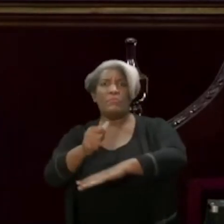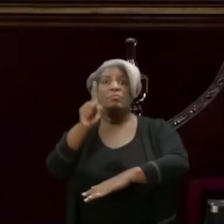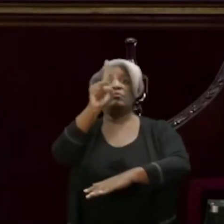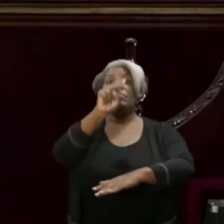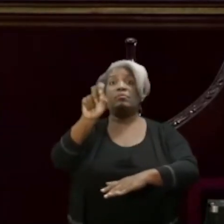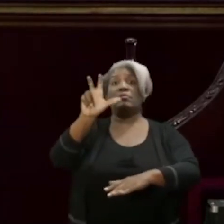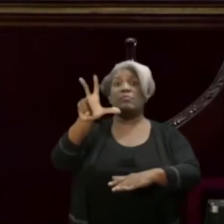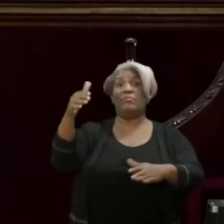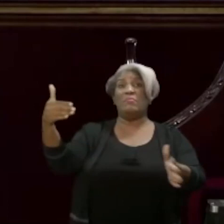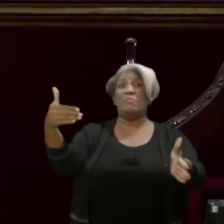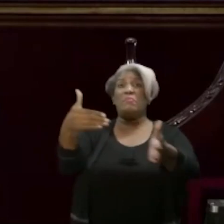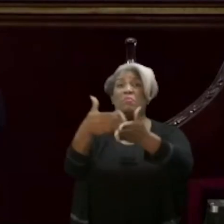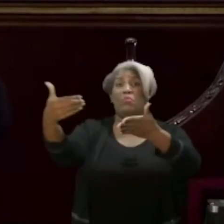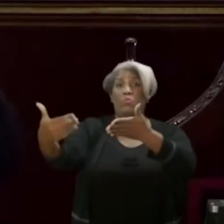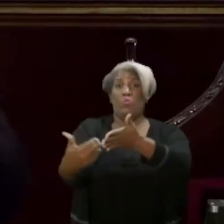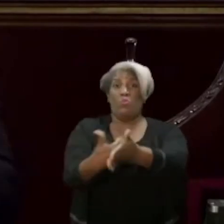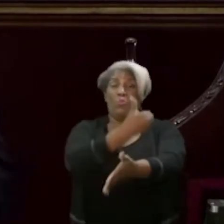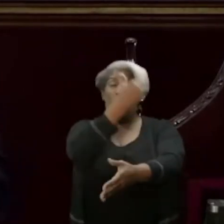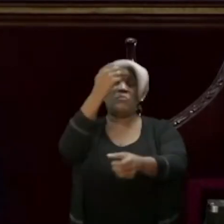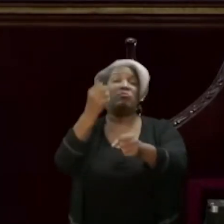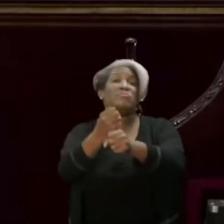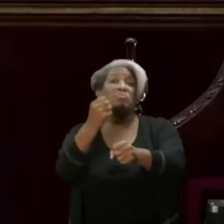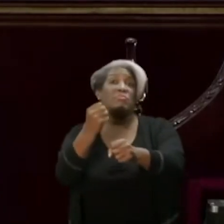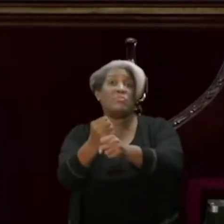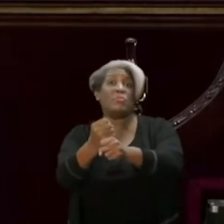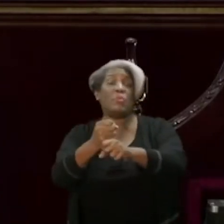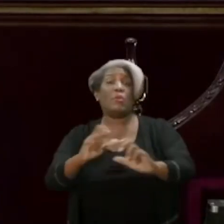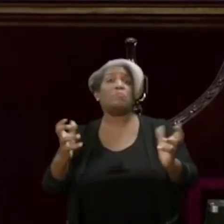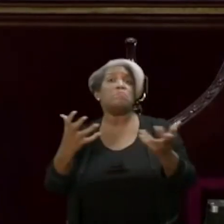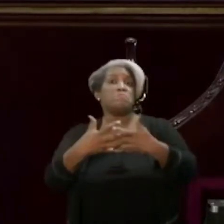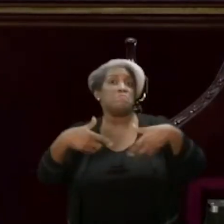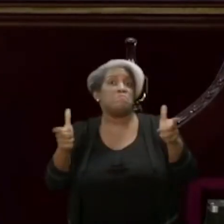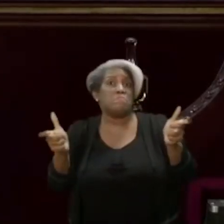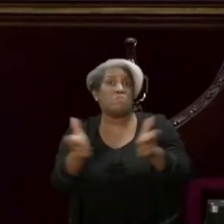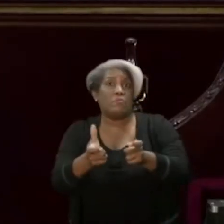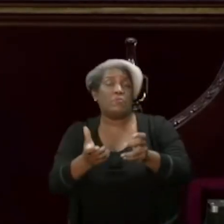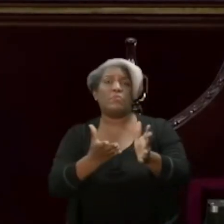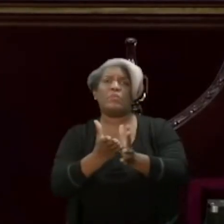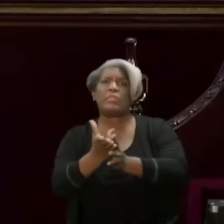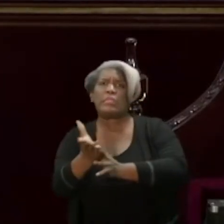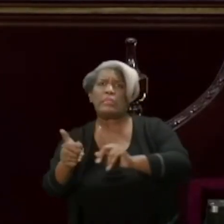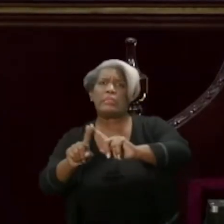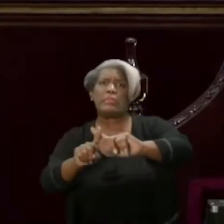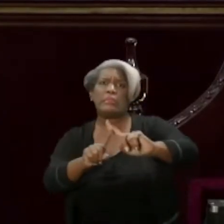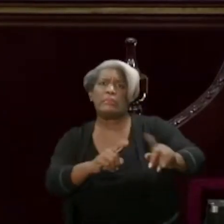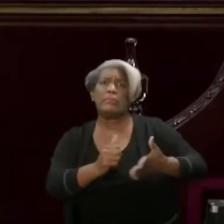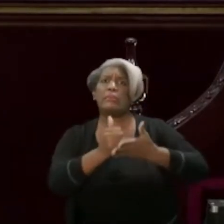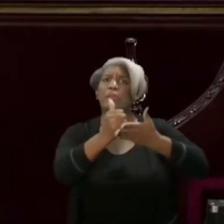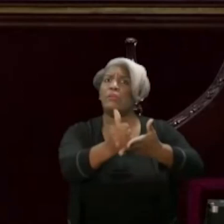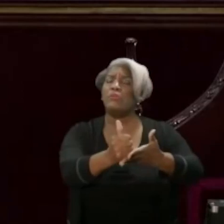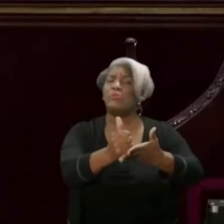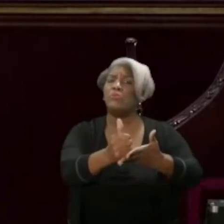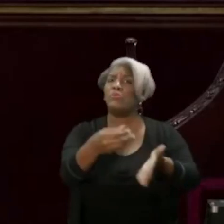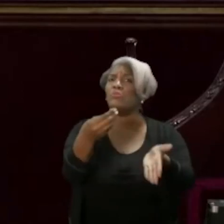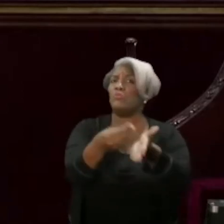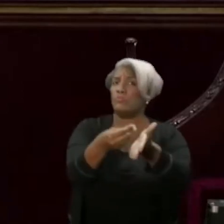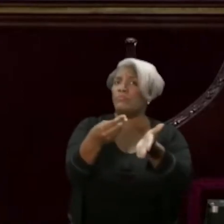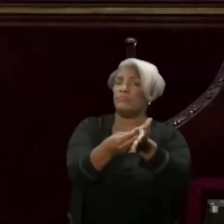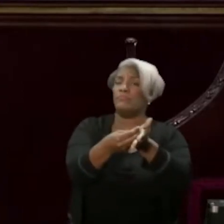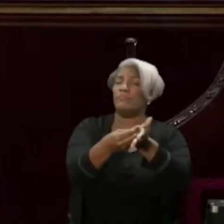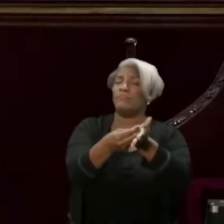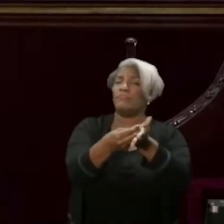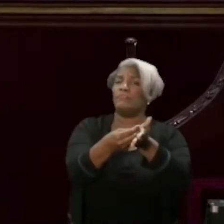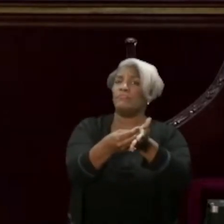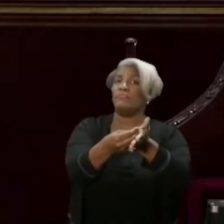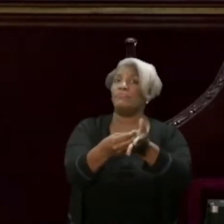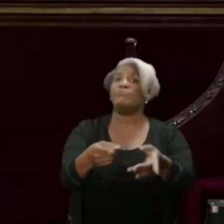106.235 nuevos puestos de trabajo en MIPYMES a través de las facilidades crediticias otorgadas por medio de los servicios financieros. Además